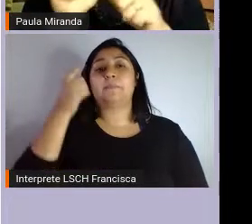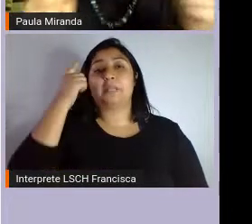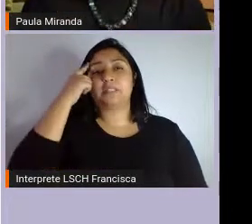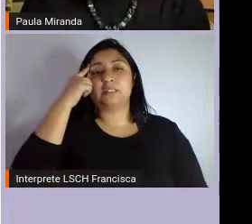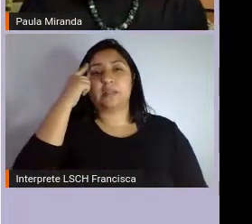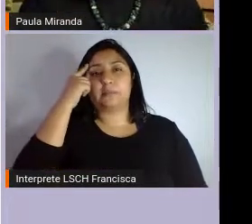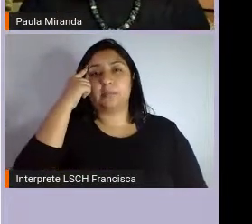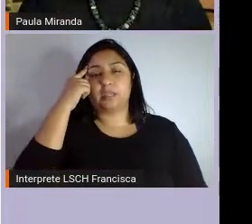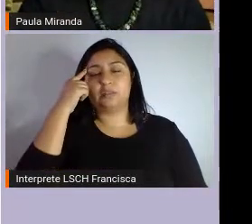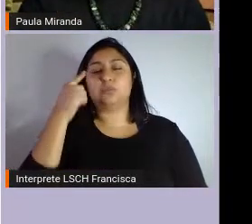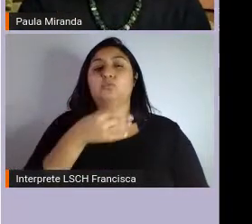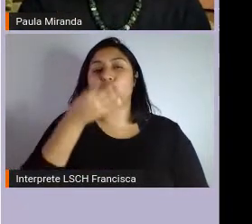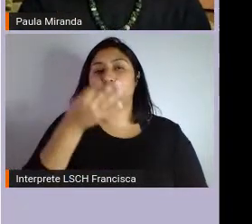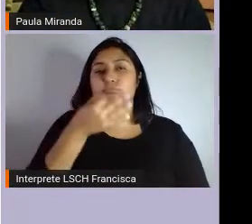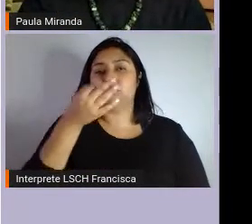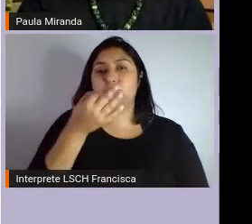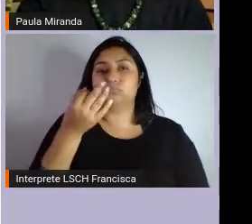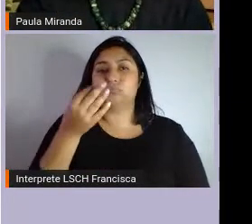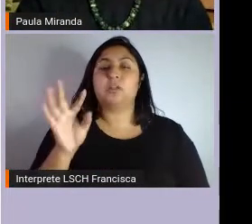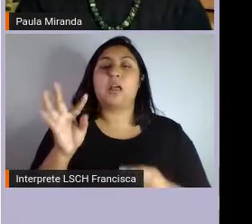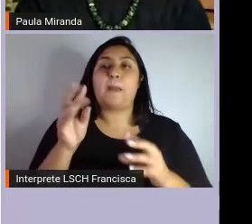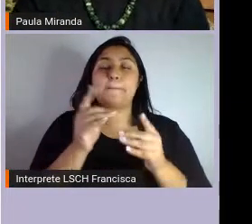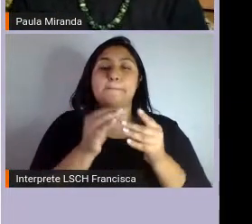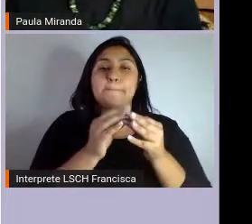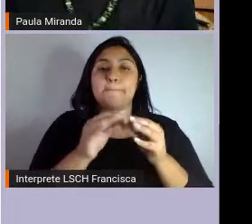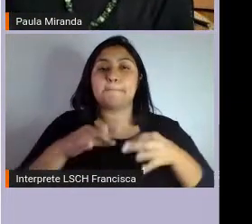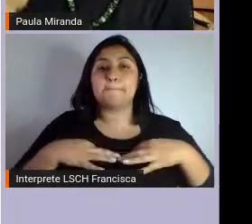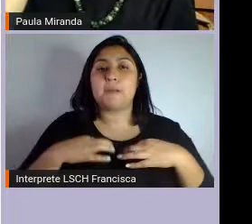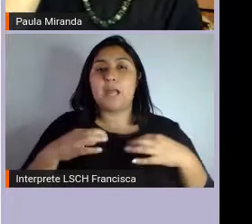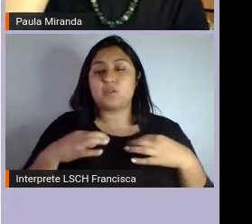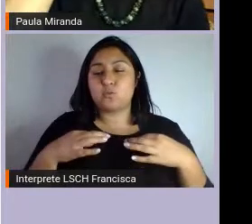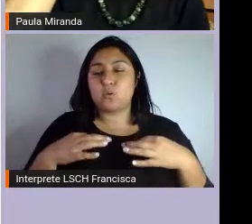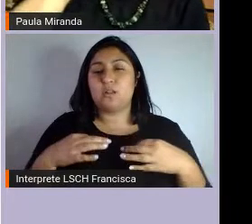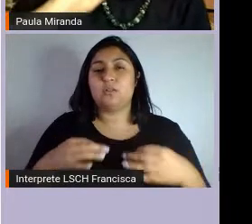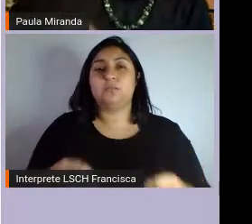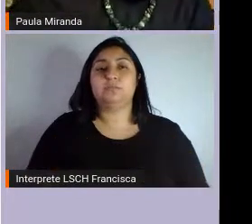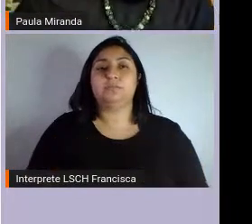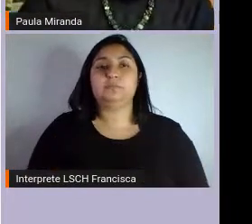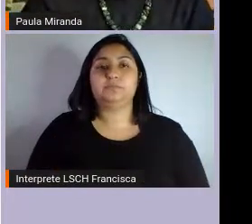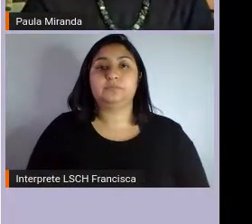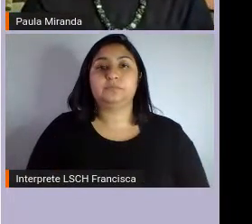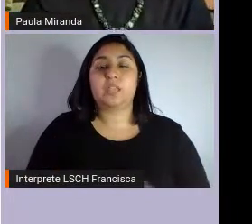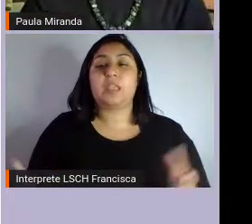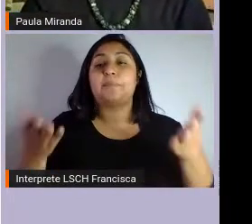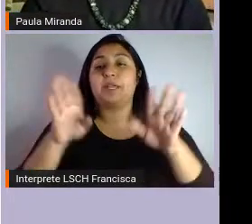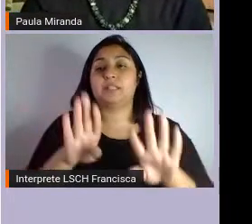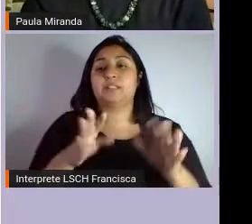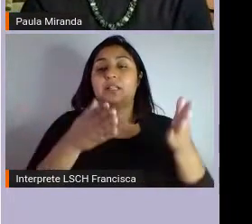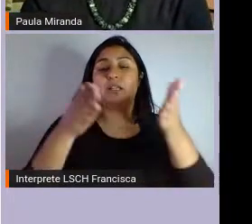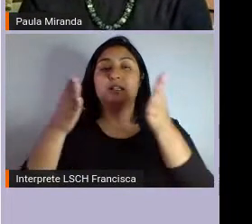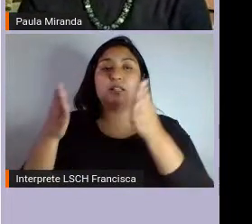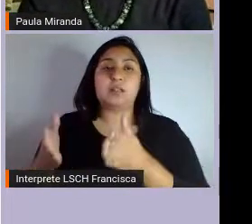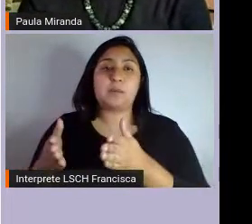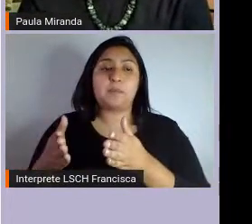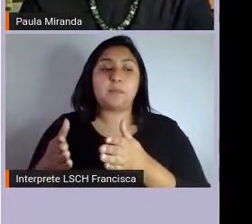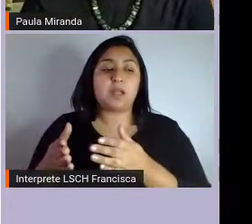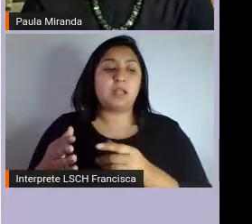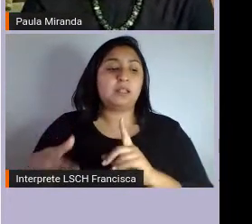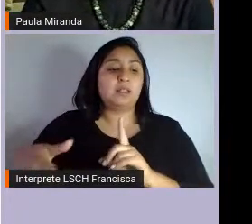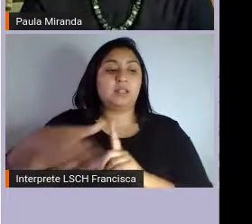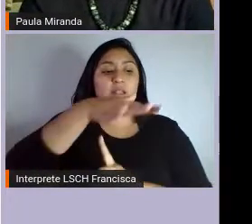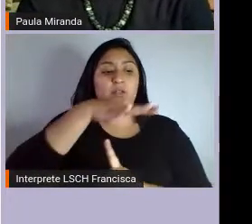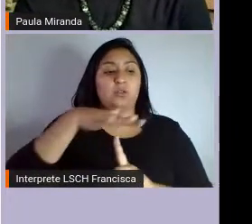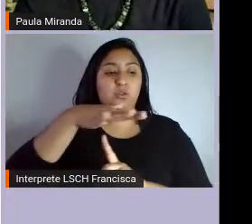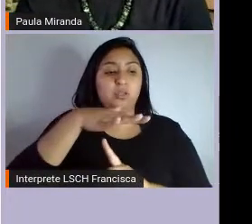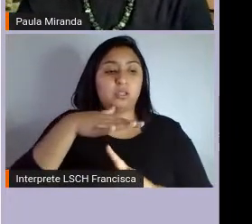también hilvanado, tejido una y otra vez. Y para cerrar esta parte de un poquito el contexto, la